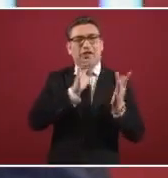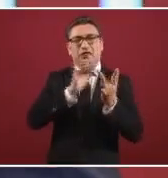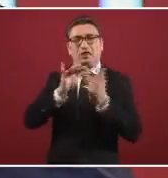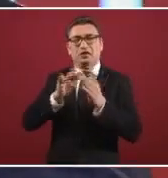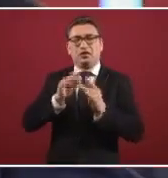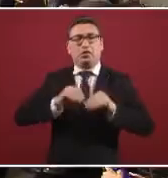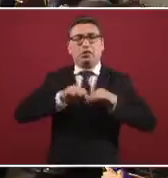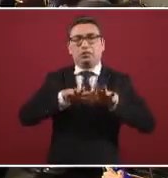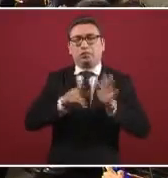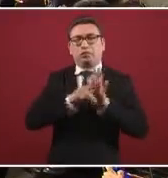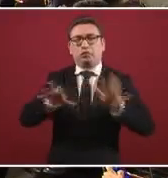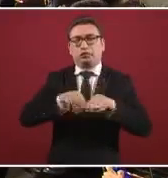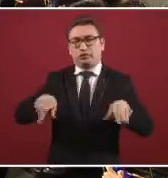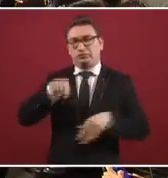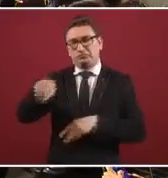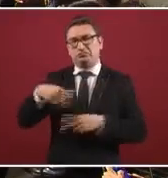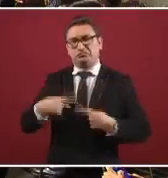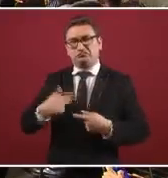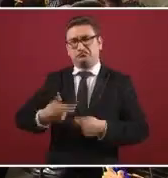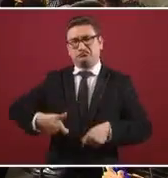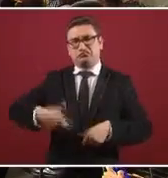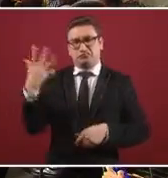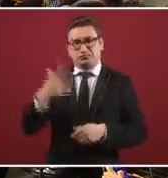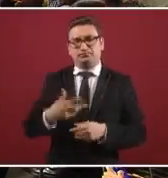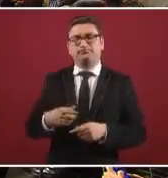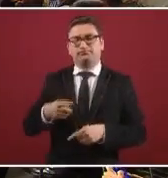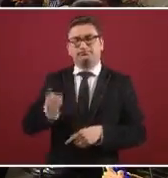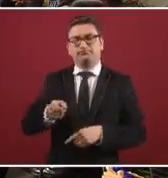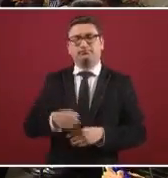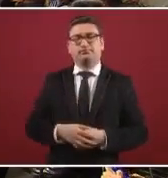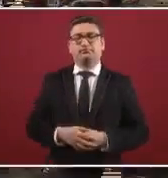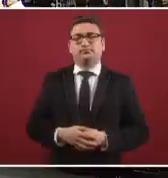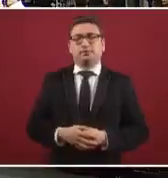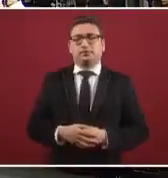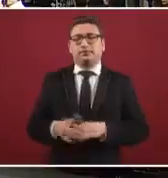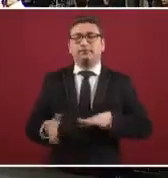proveedor. Sí, señorita.